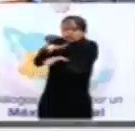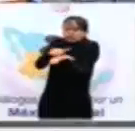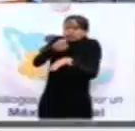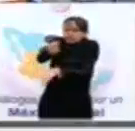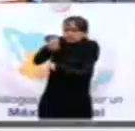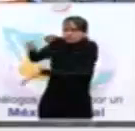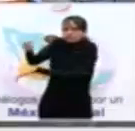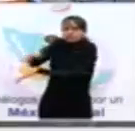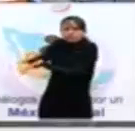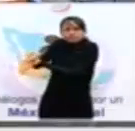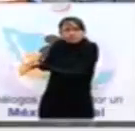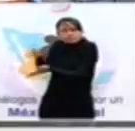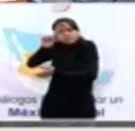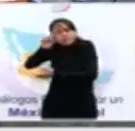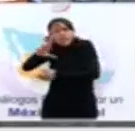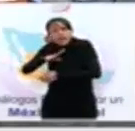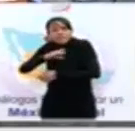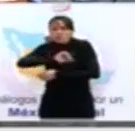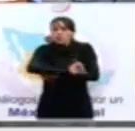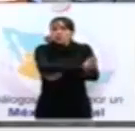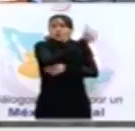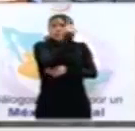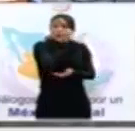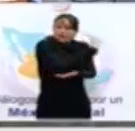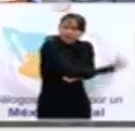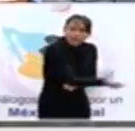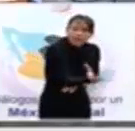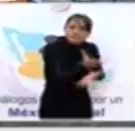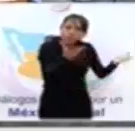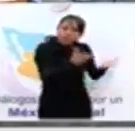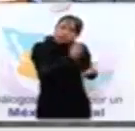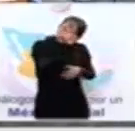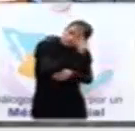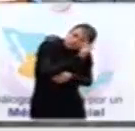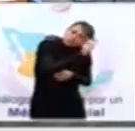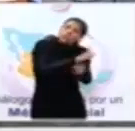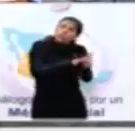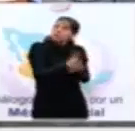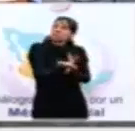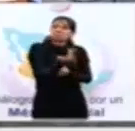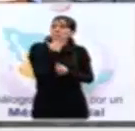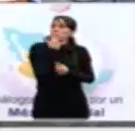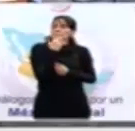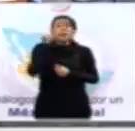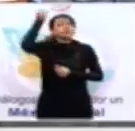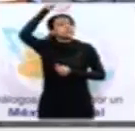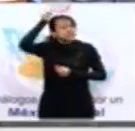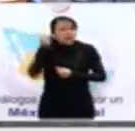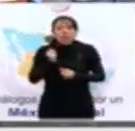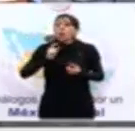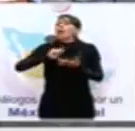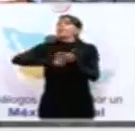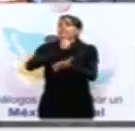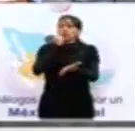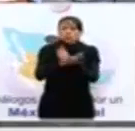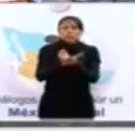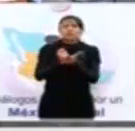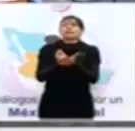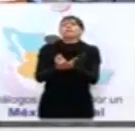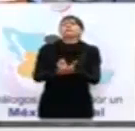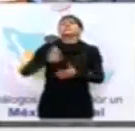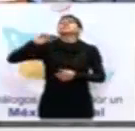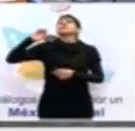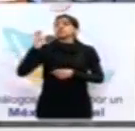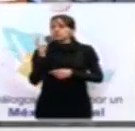En cambio, a un sector muy pequeño de productores, ¿no?, fundamentalmente Sinaloa, Tamaulipas, Chihuahua, ¿no?, les estamos